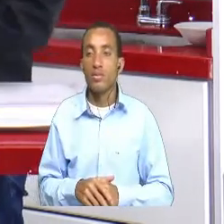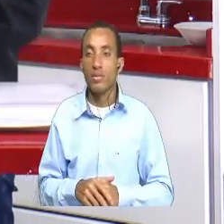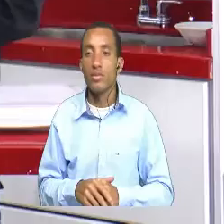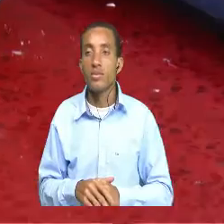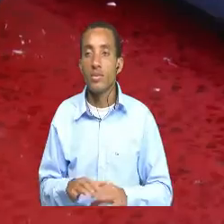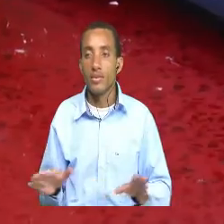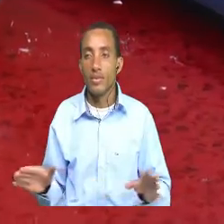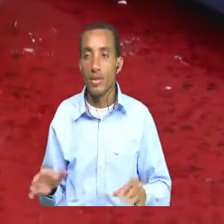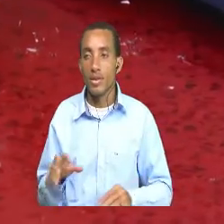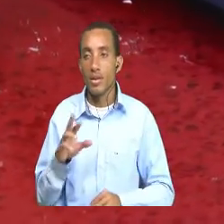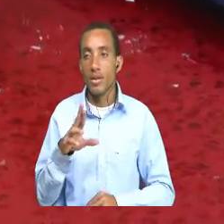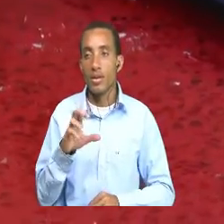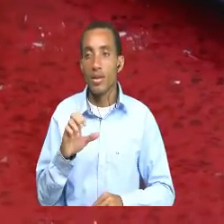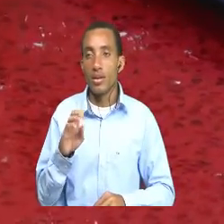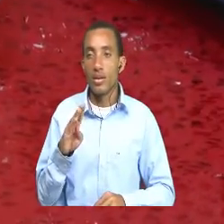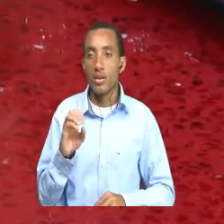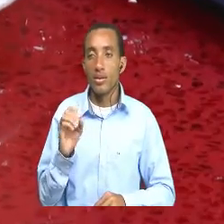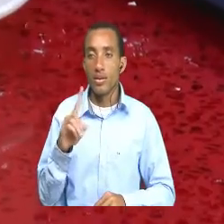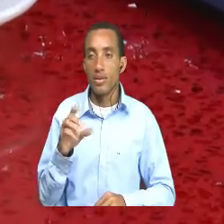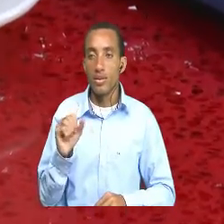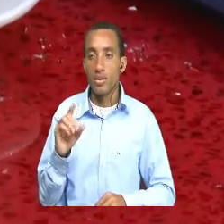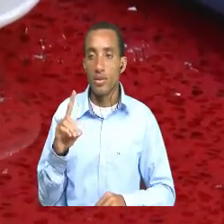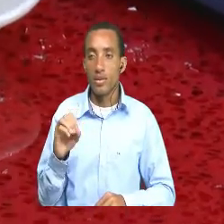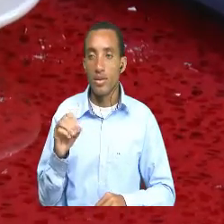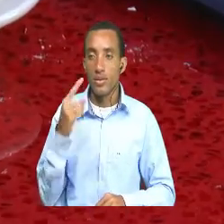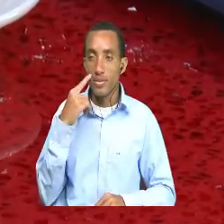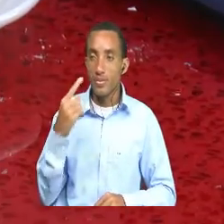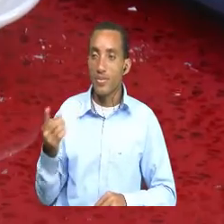poco a poco nos vamos a ir